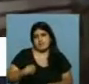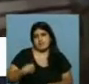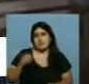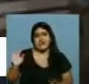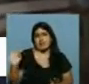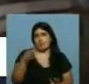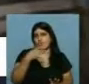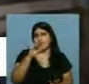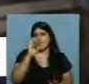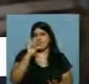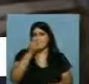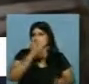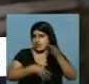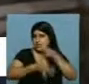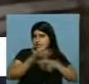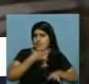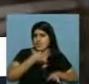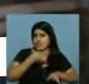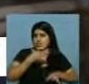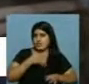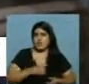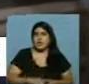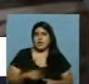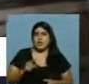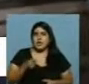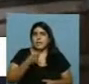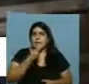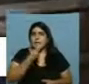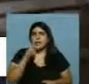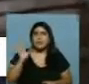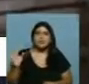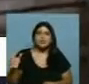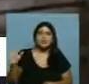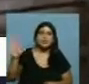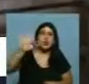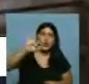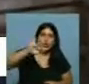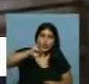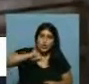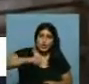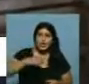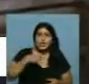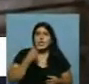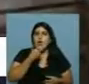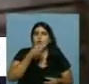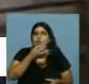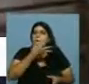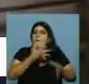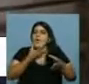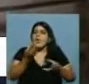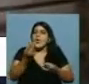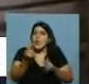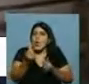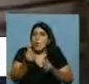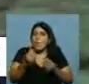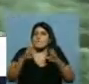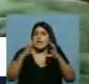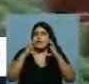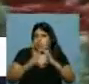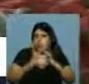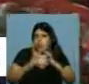Claro. Porque es un producto que se lleva prácticamente todos los días a la casa. Y sí, papa, cebolla y tomate, ese es lo que más. La